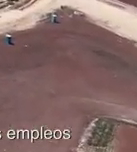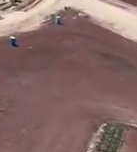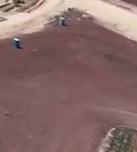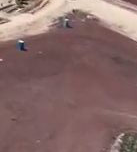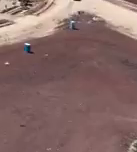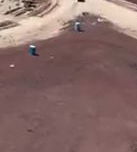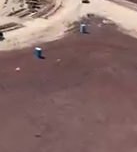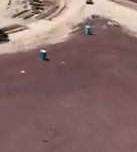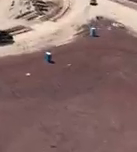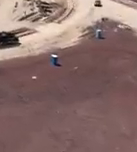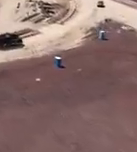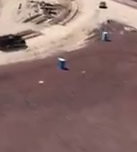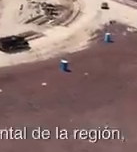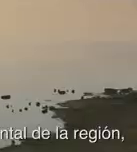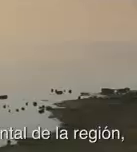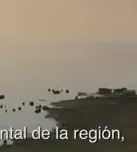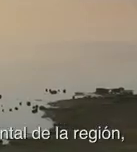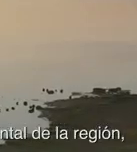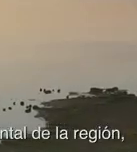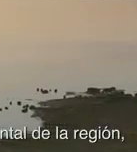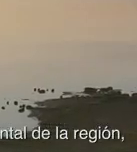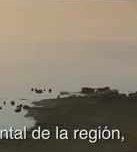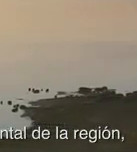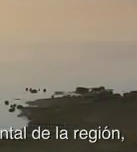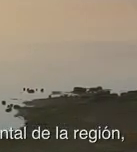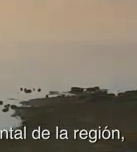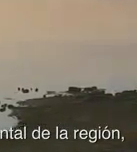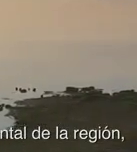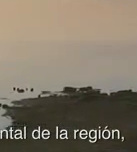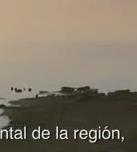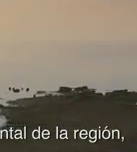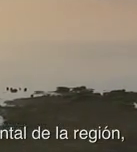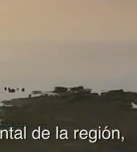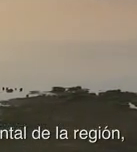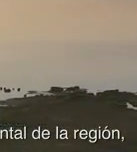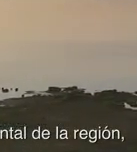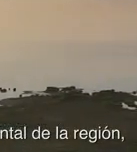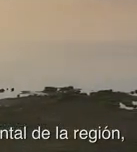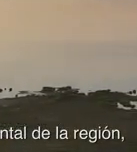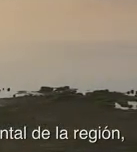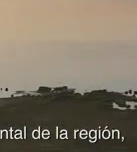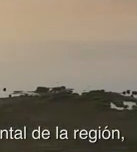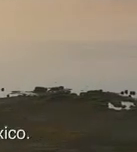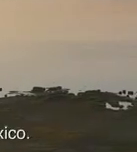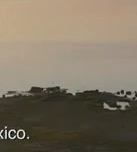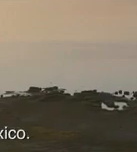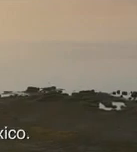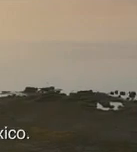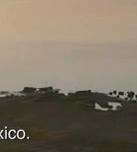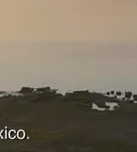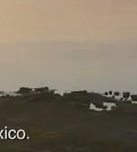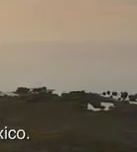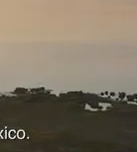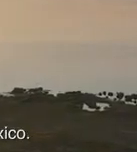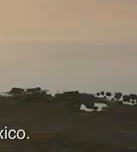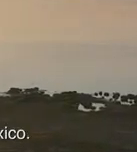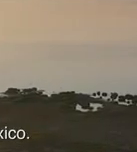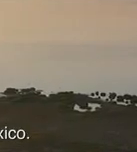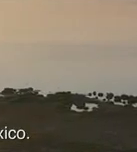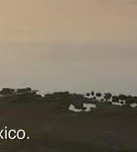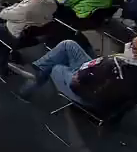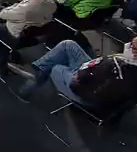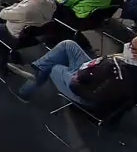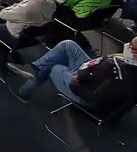3.600 empleos en la construcción del parque. Con estas acciones, se continúa con la recuperación ambiental de la región, en beneficio de los habitantes del Valle